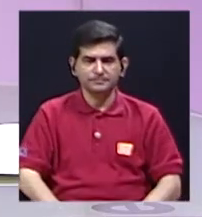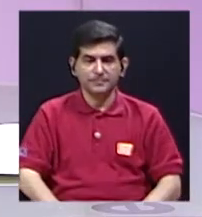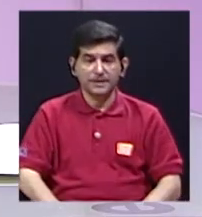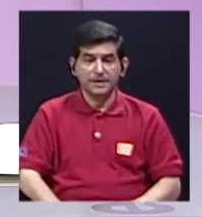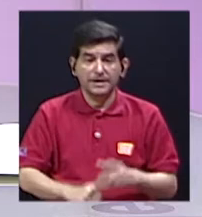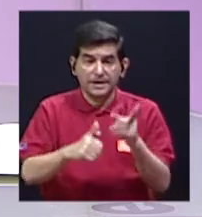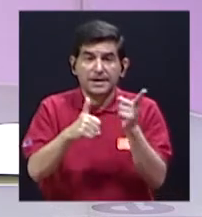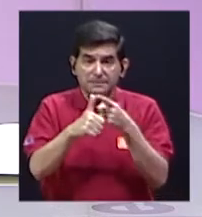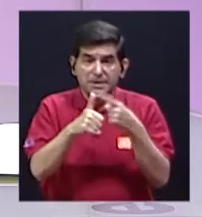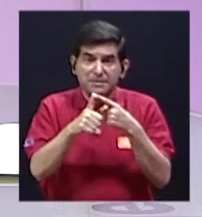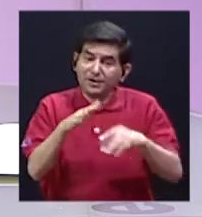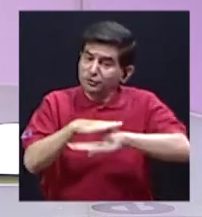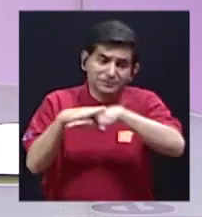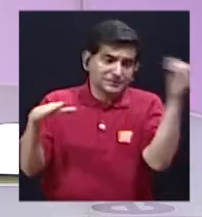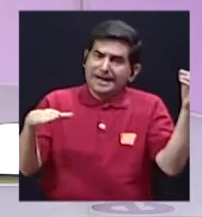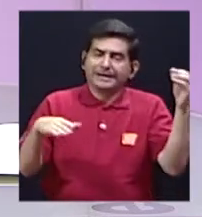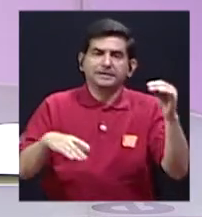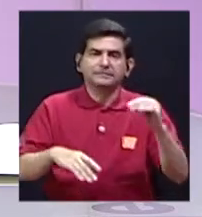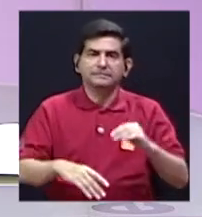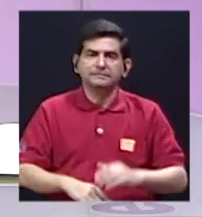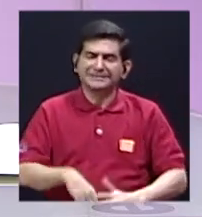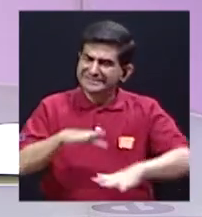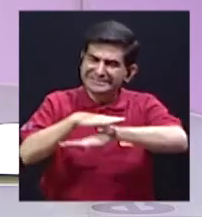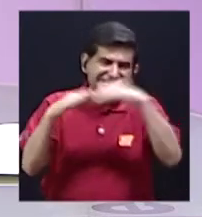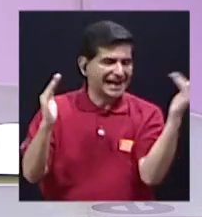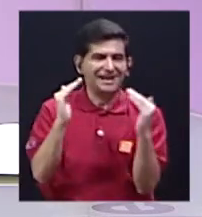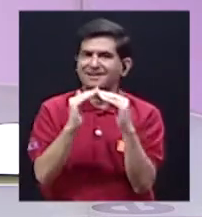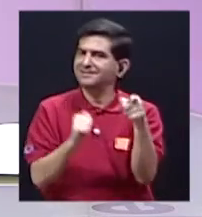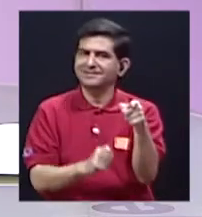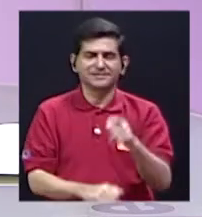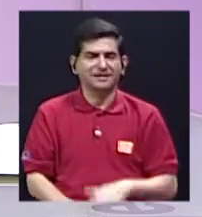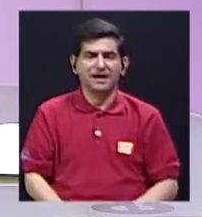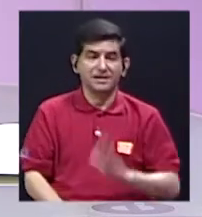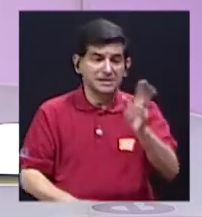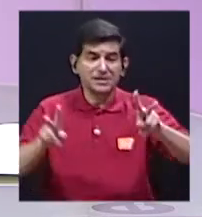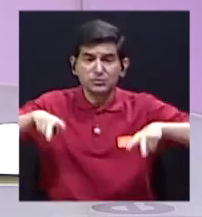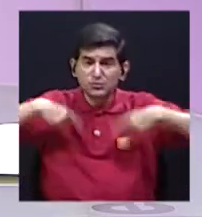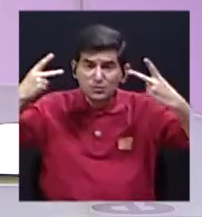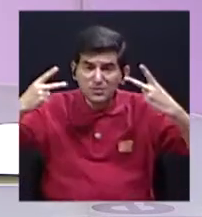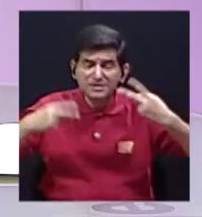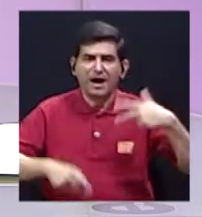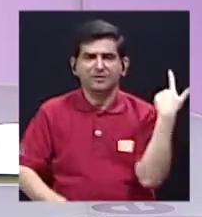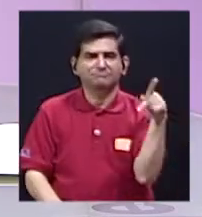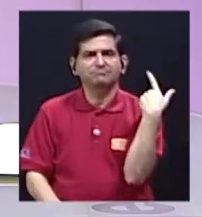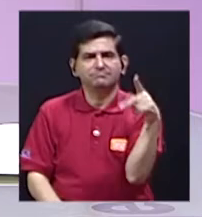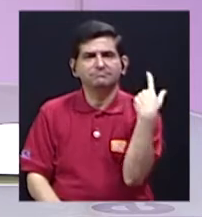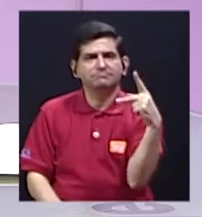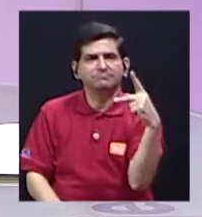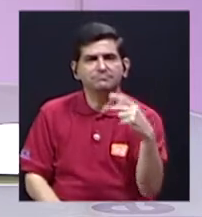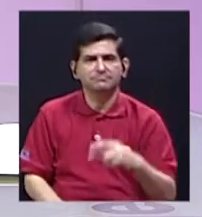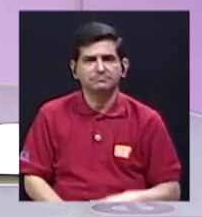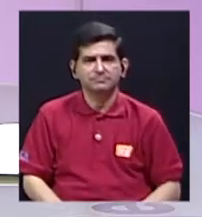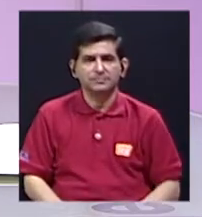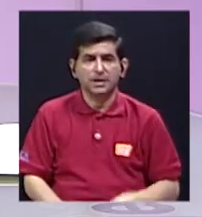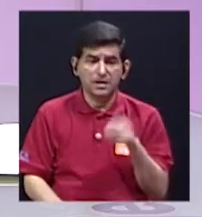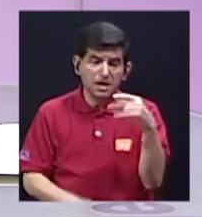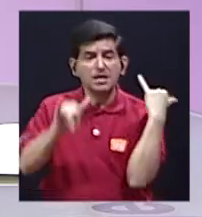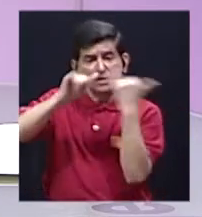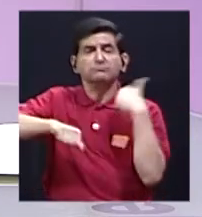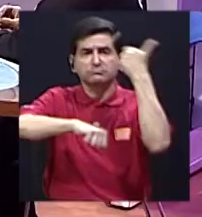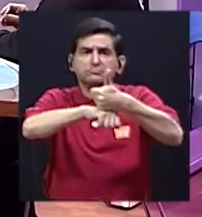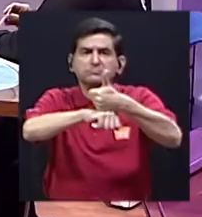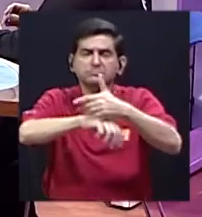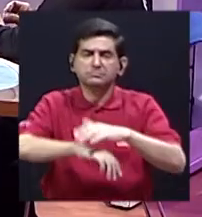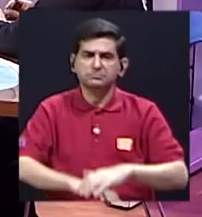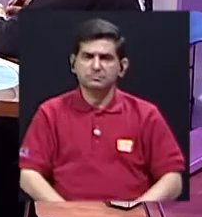en primer lugar que salga que salgan de la casa porque su vida está en riesgo y que ponga la denuncia